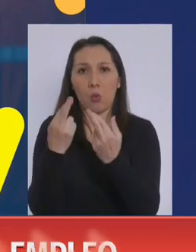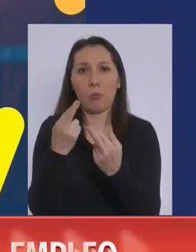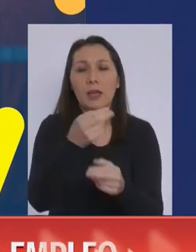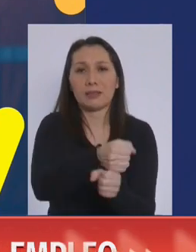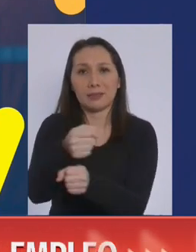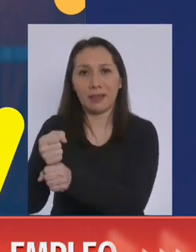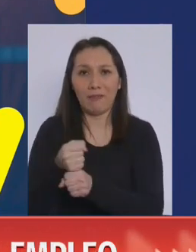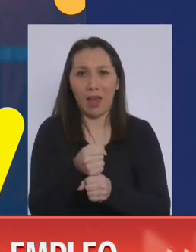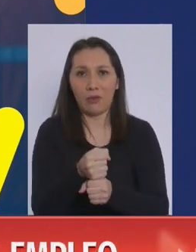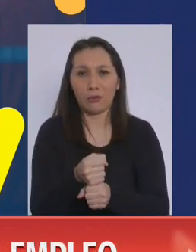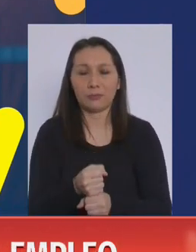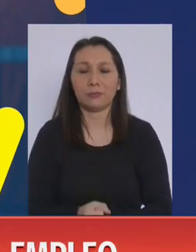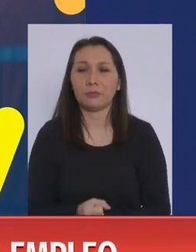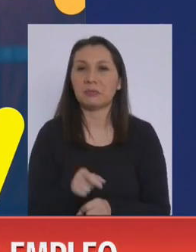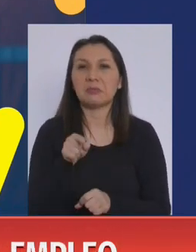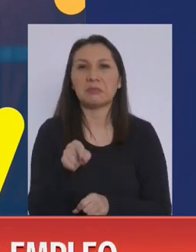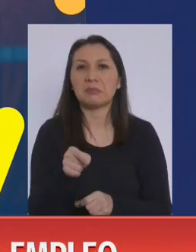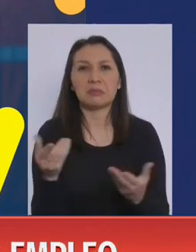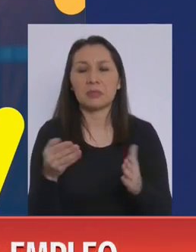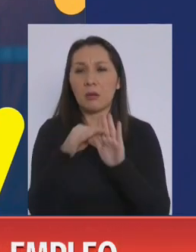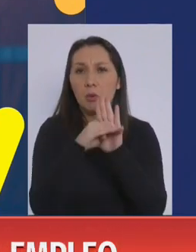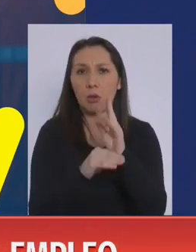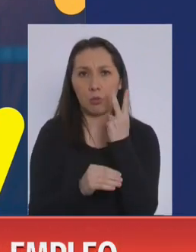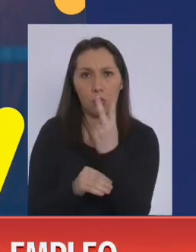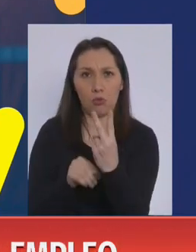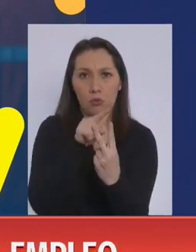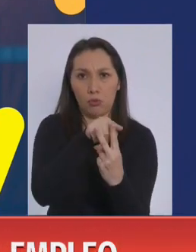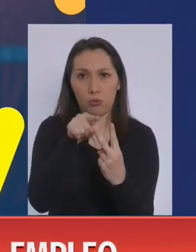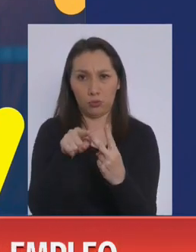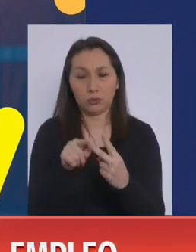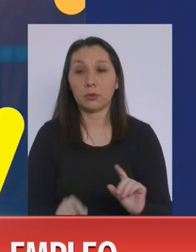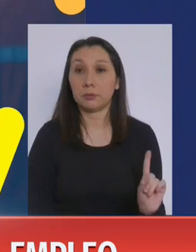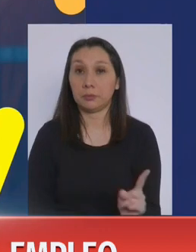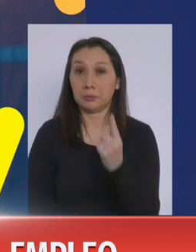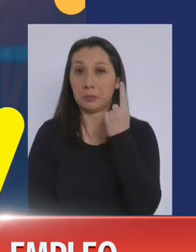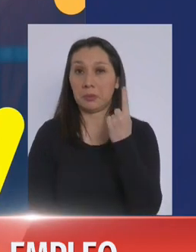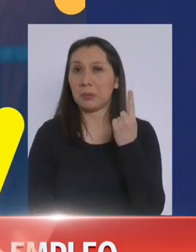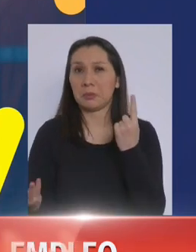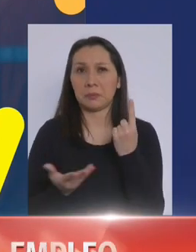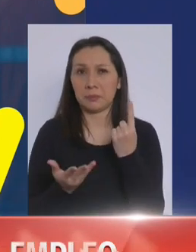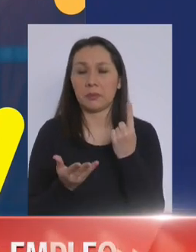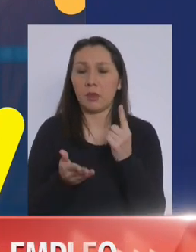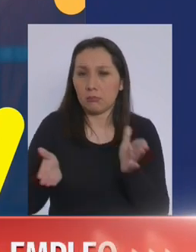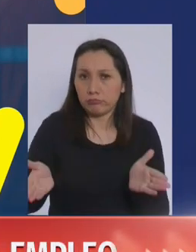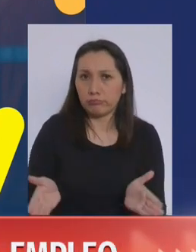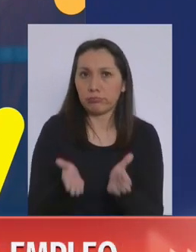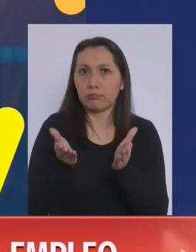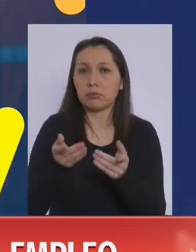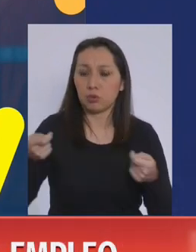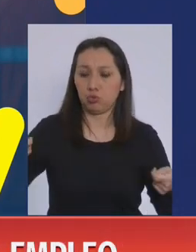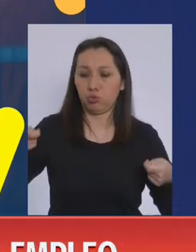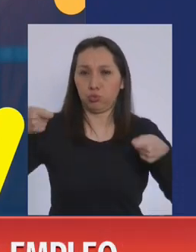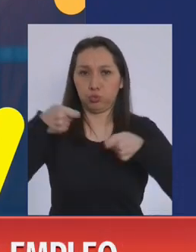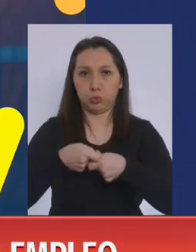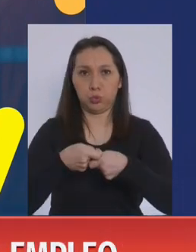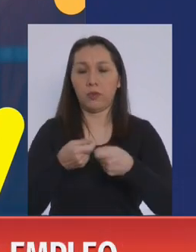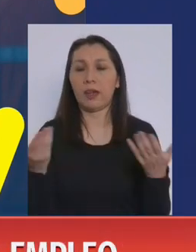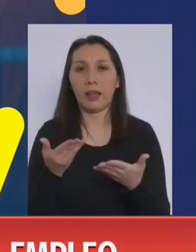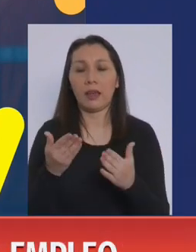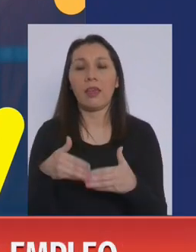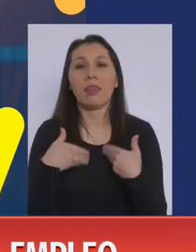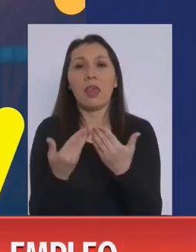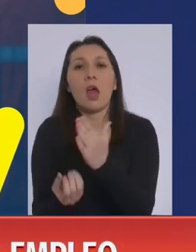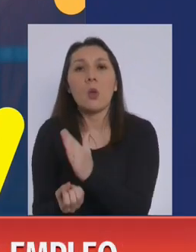de empleos. Este programa tiene dos componentes. Primero, un impulso, un subsidio para